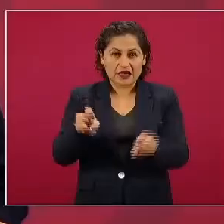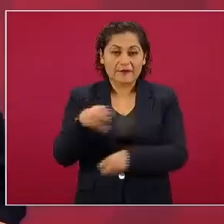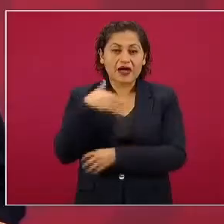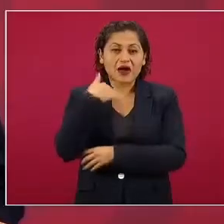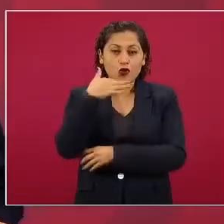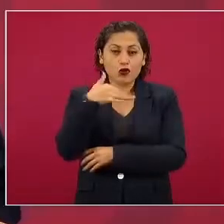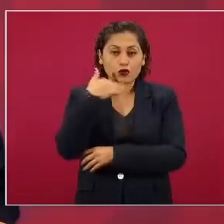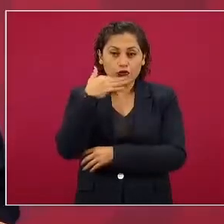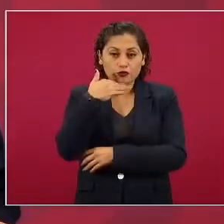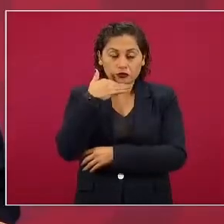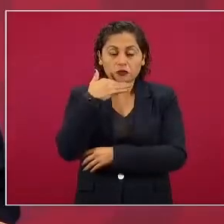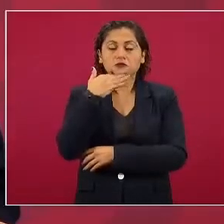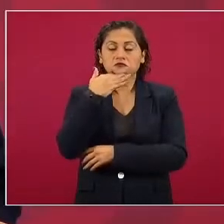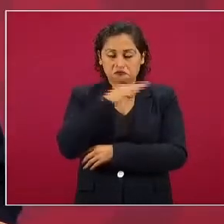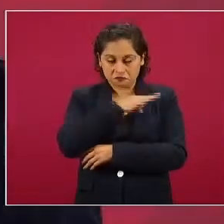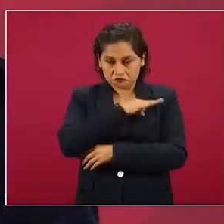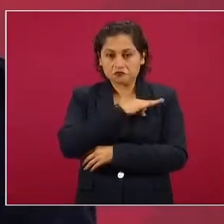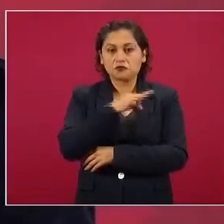se tiene